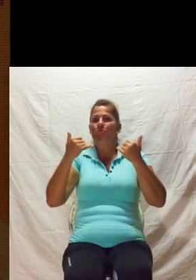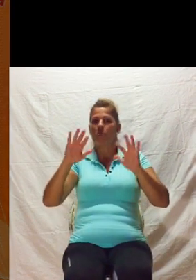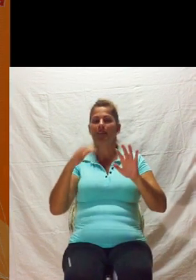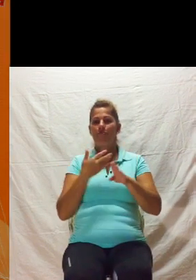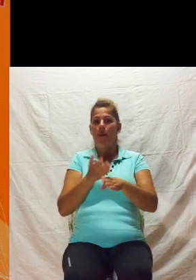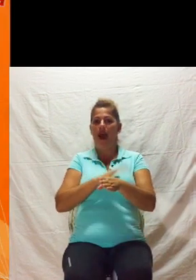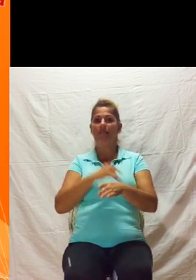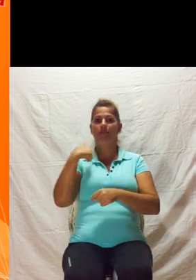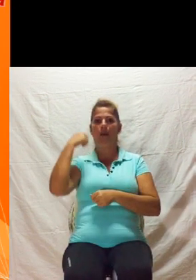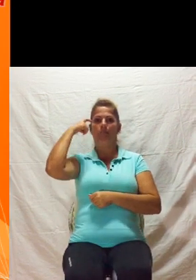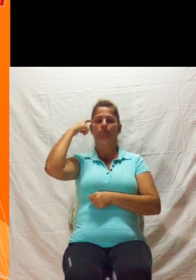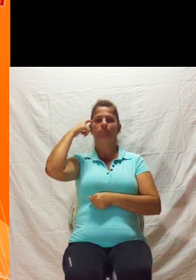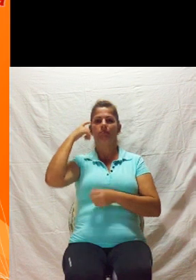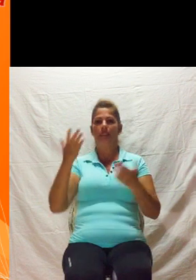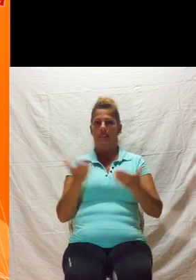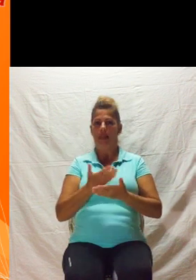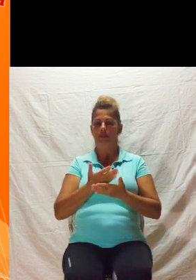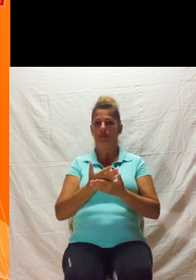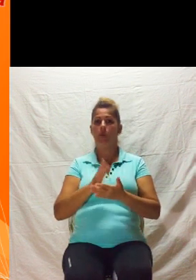cuenta.